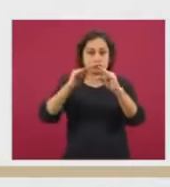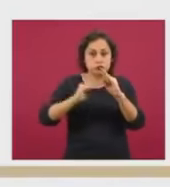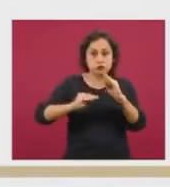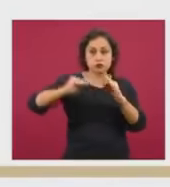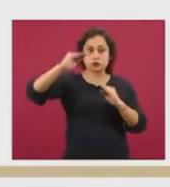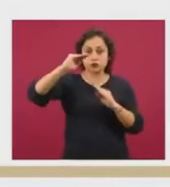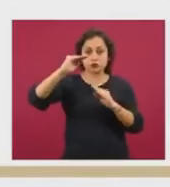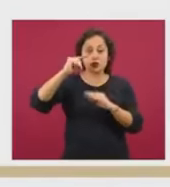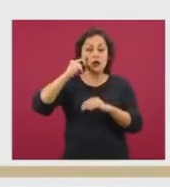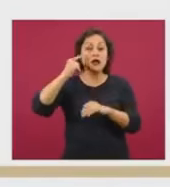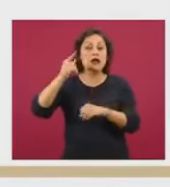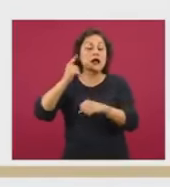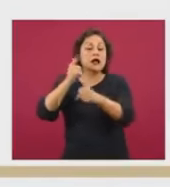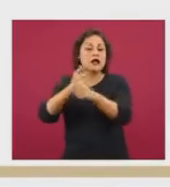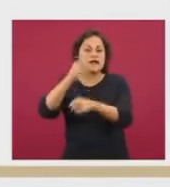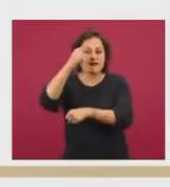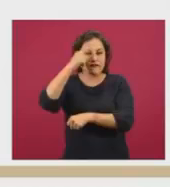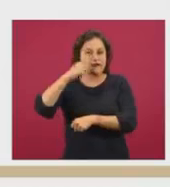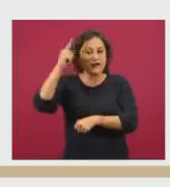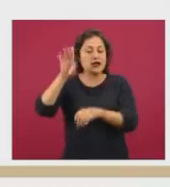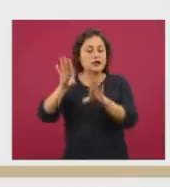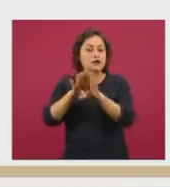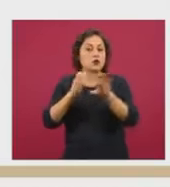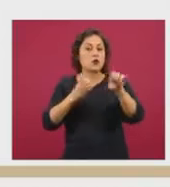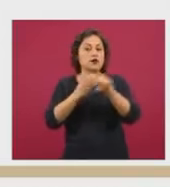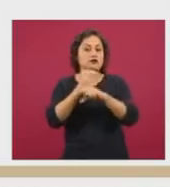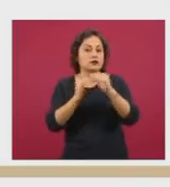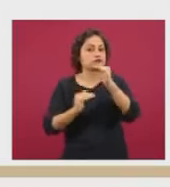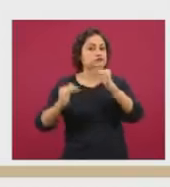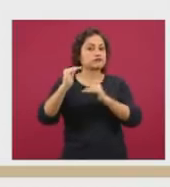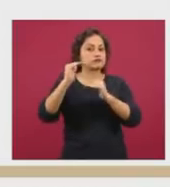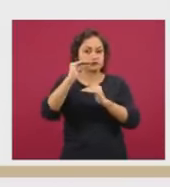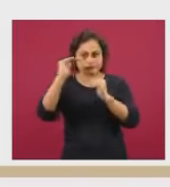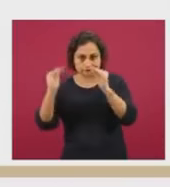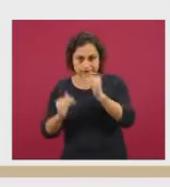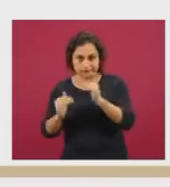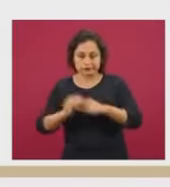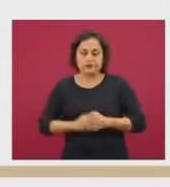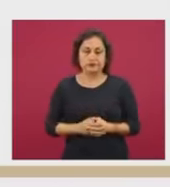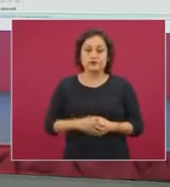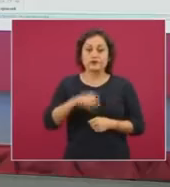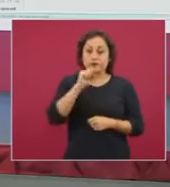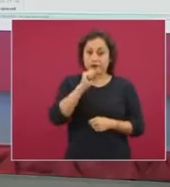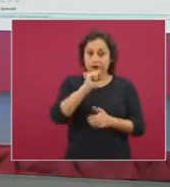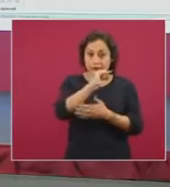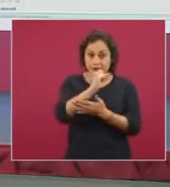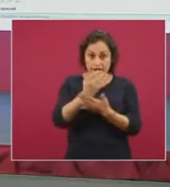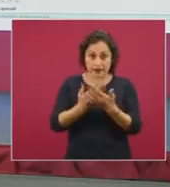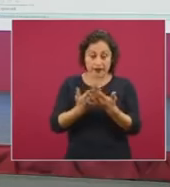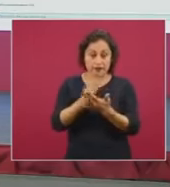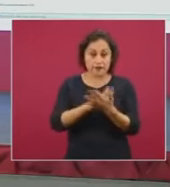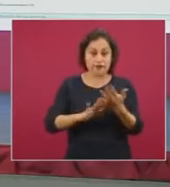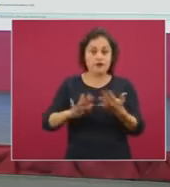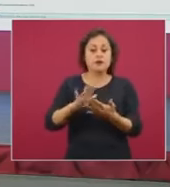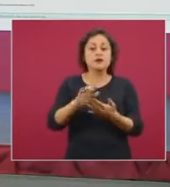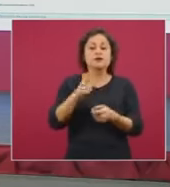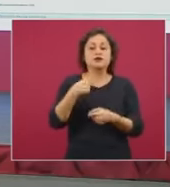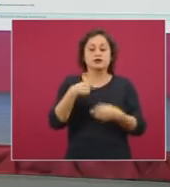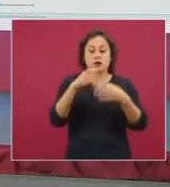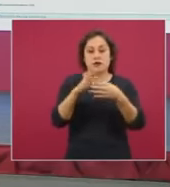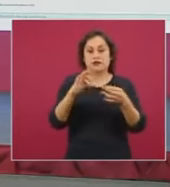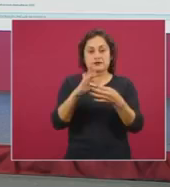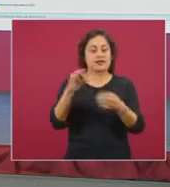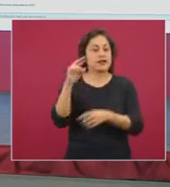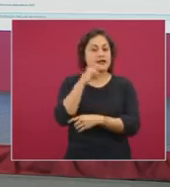entidades ha habido un mayor porcentaje que en otras entidades. Y por último, también en el informe, y voy a ir de manera rápida,